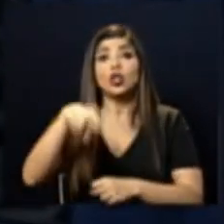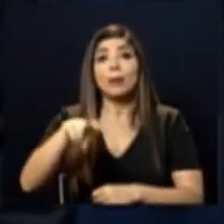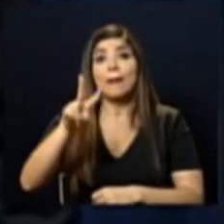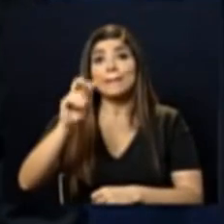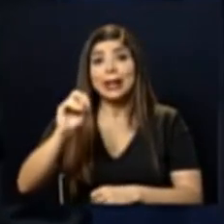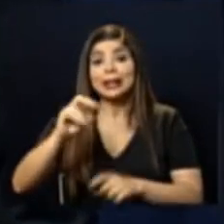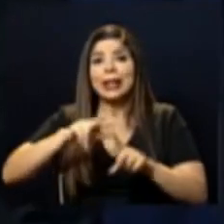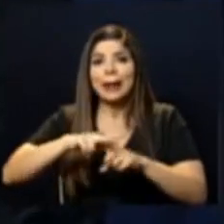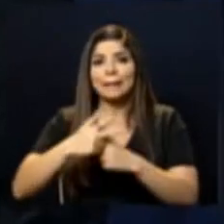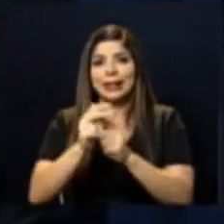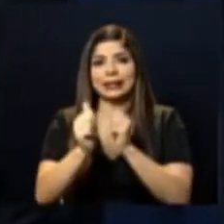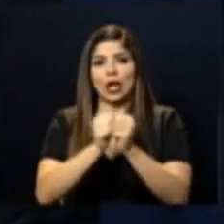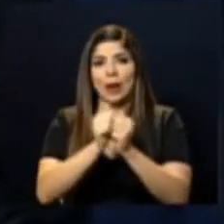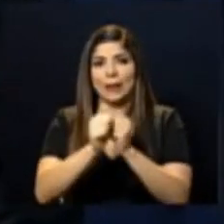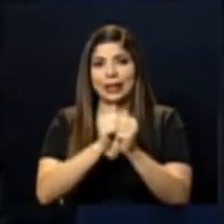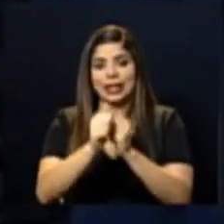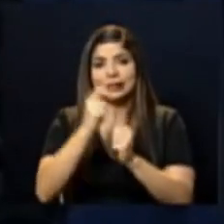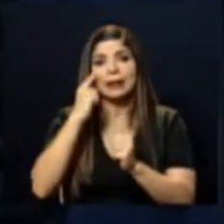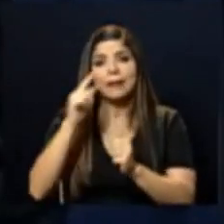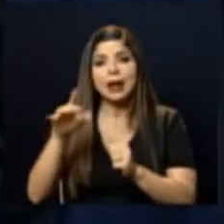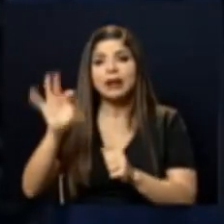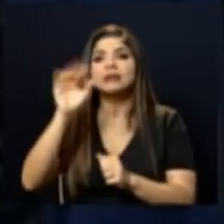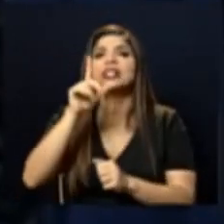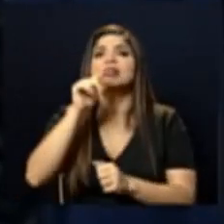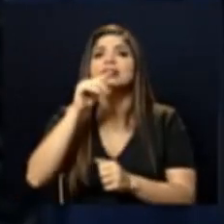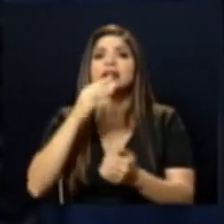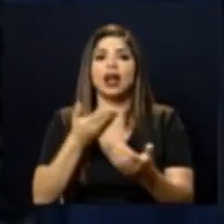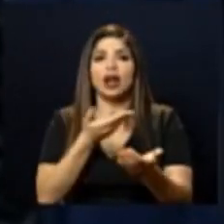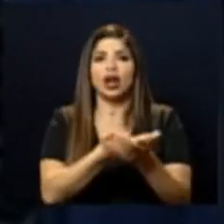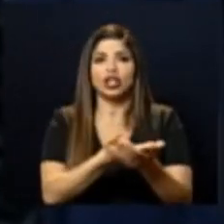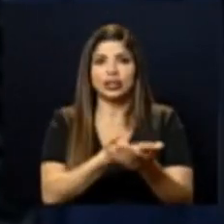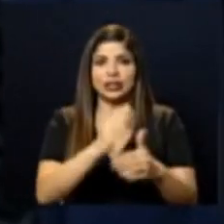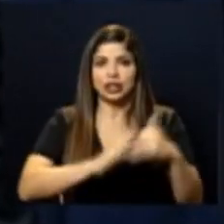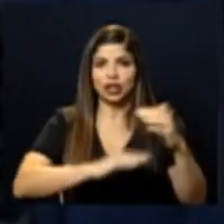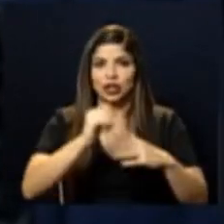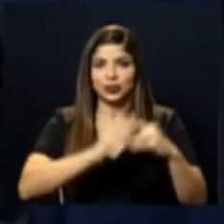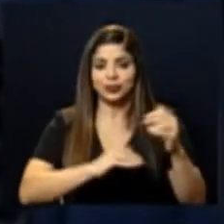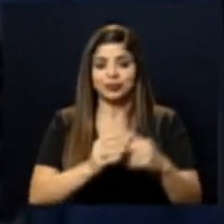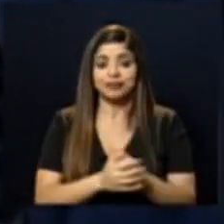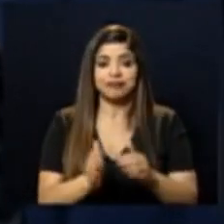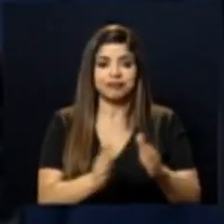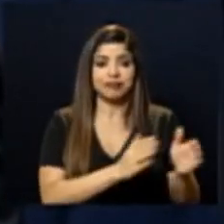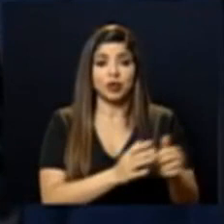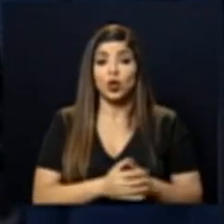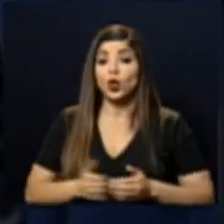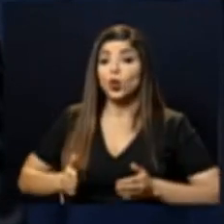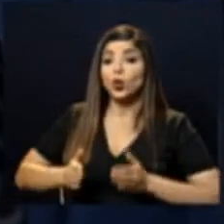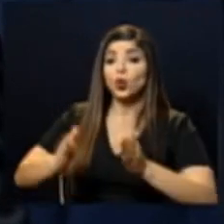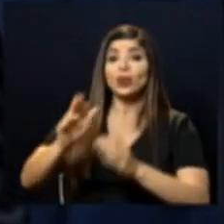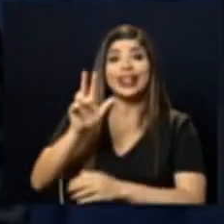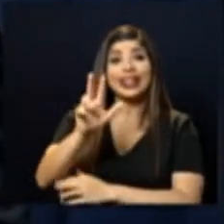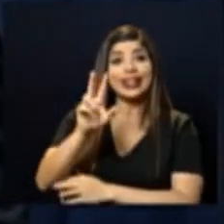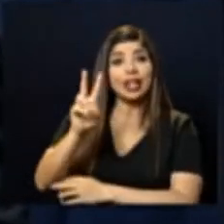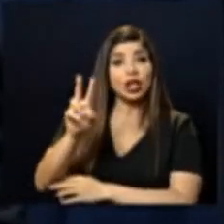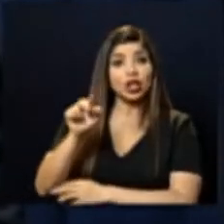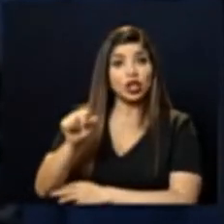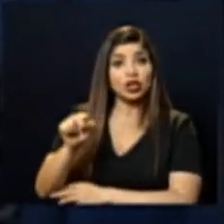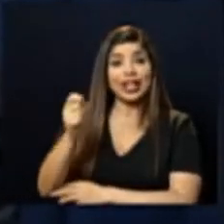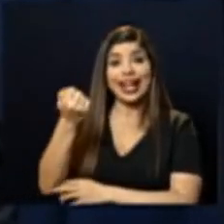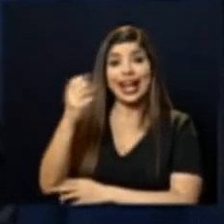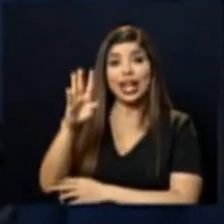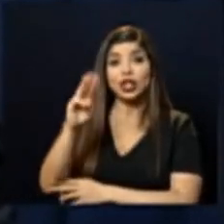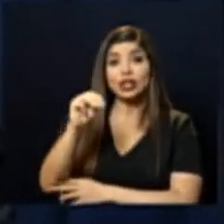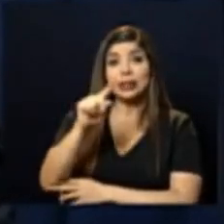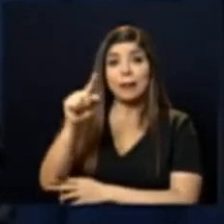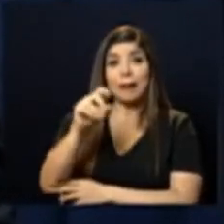los concursos de las respectivas concesiones. En cuanto a la Ruta 32, el 14